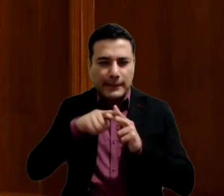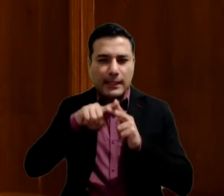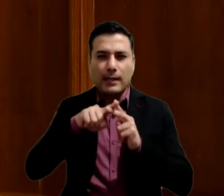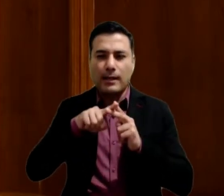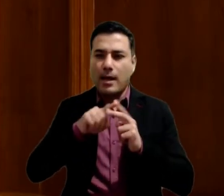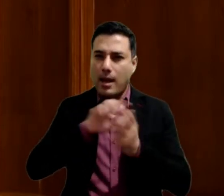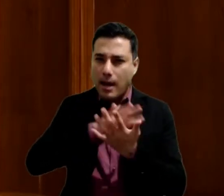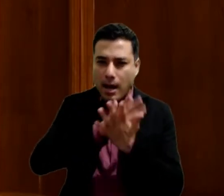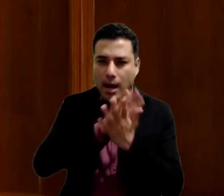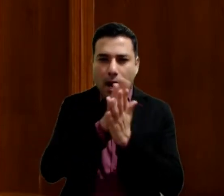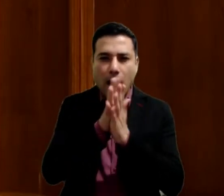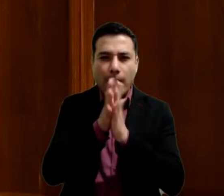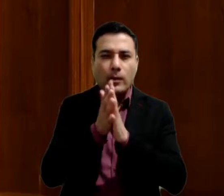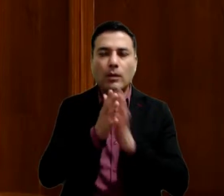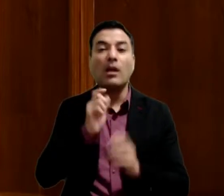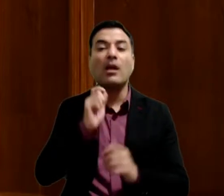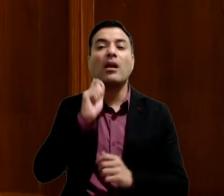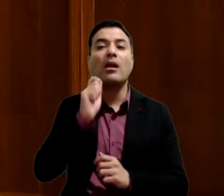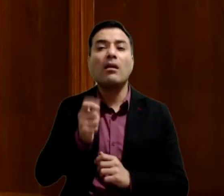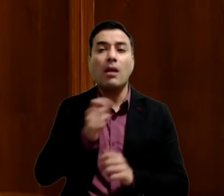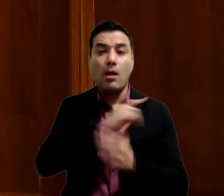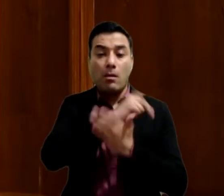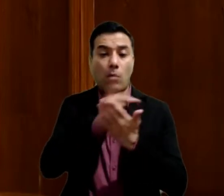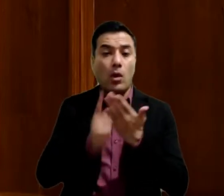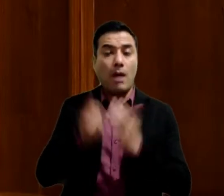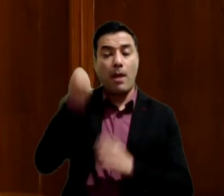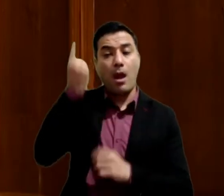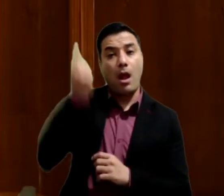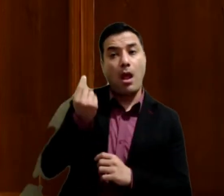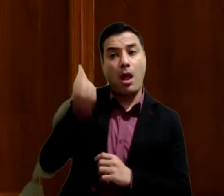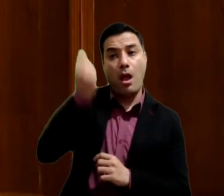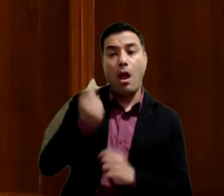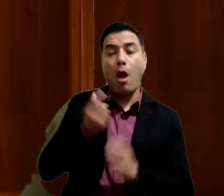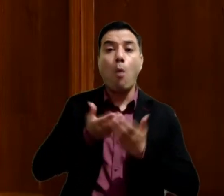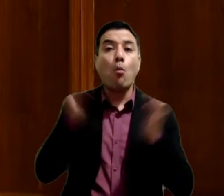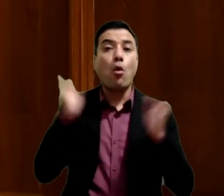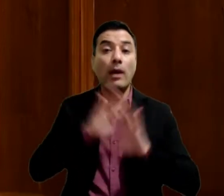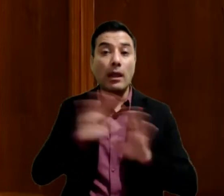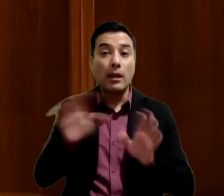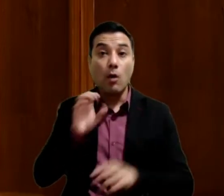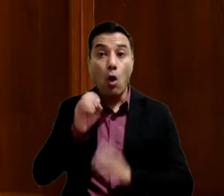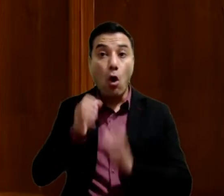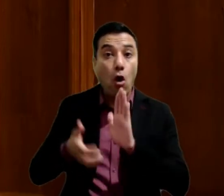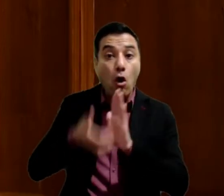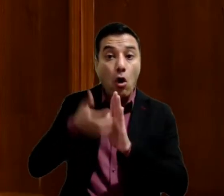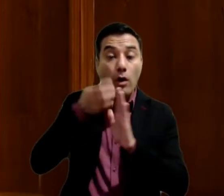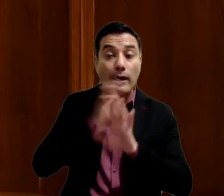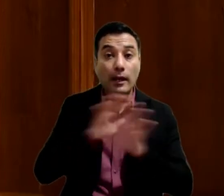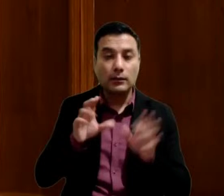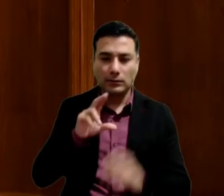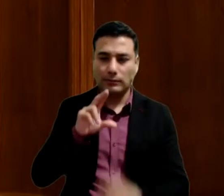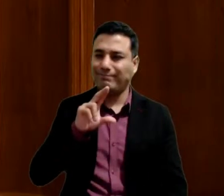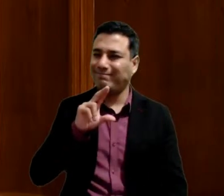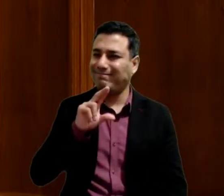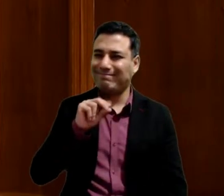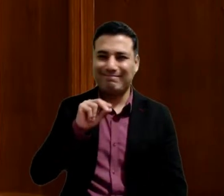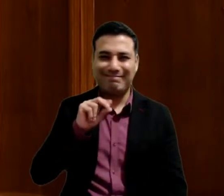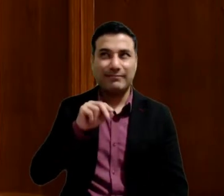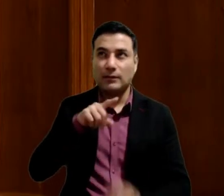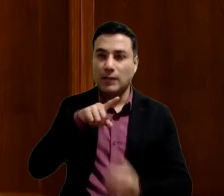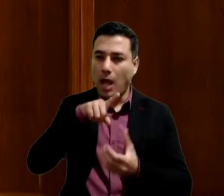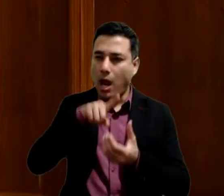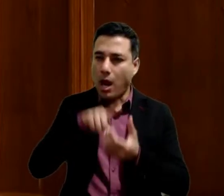se trató solo de programas sociales o proyectos de infraestructura, sino de algo mucho